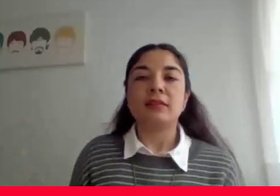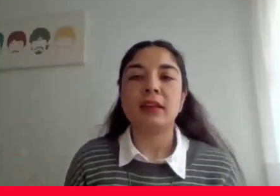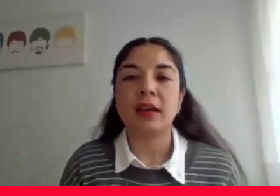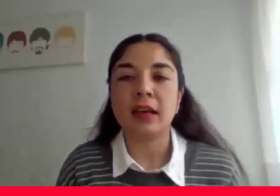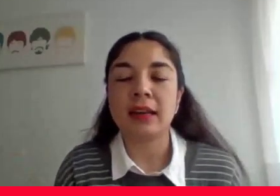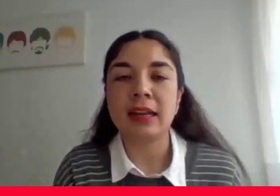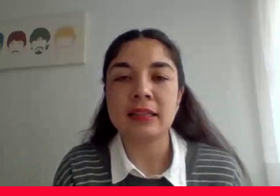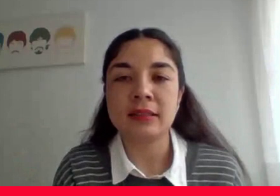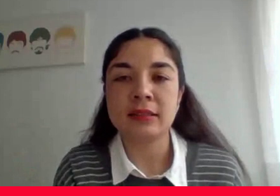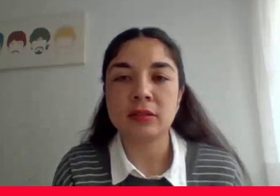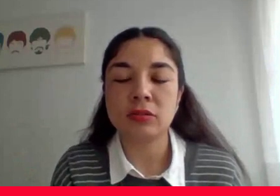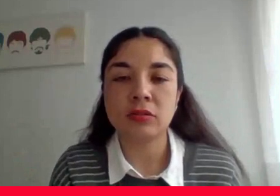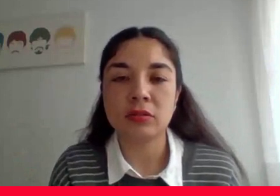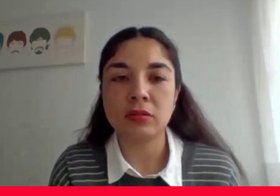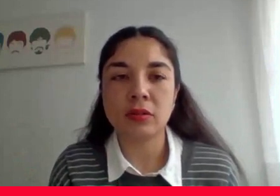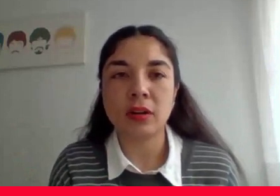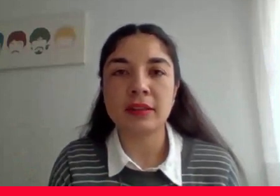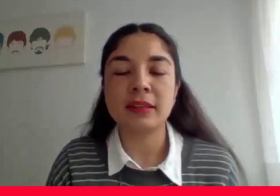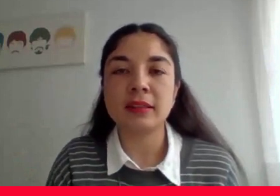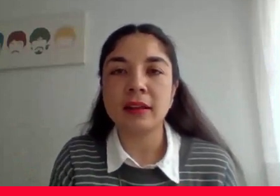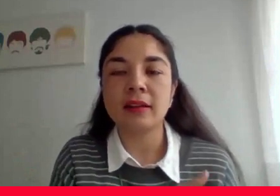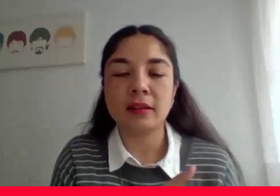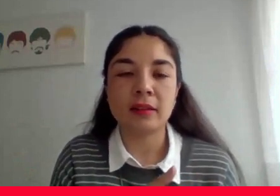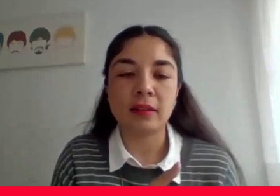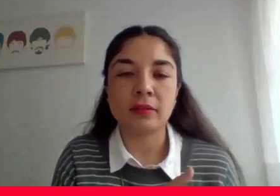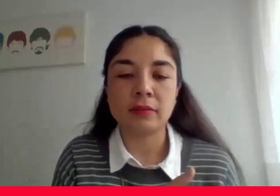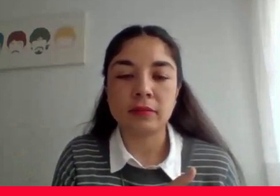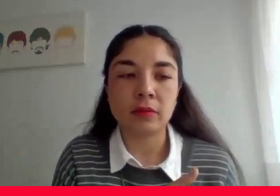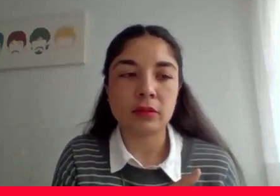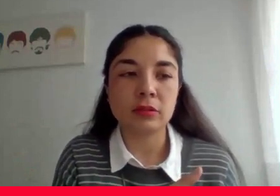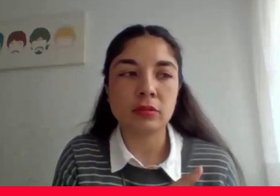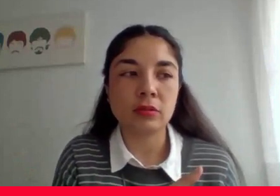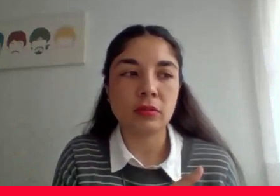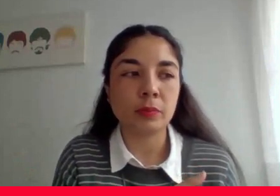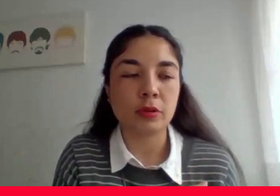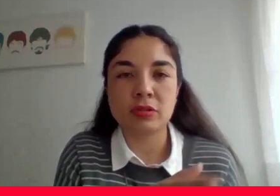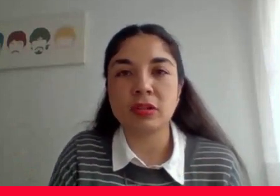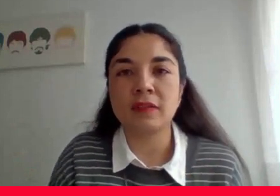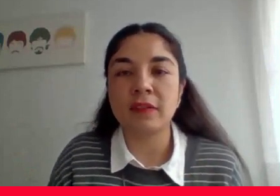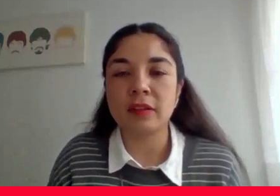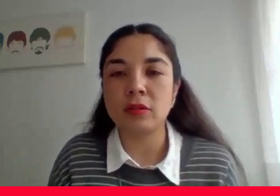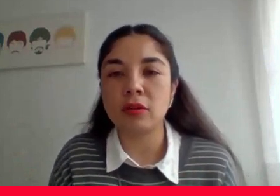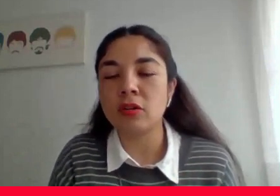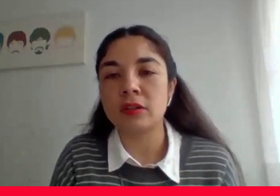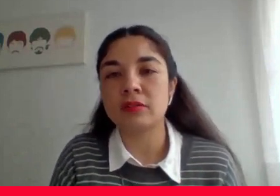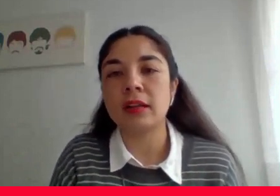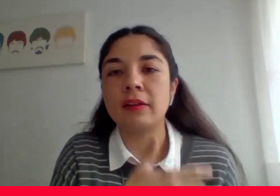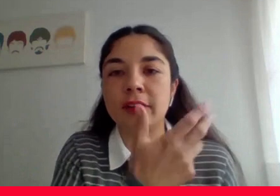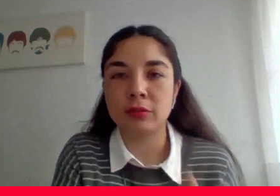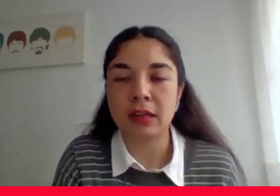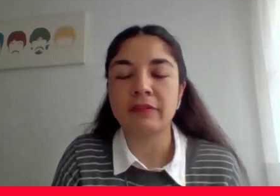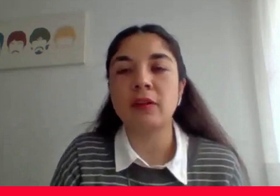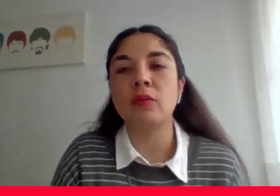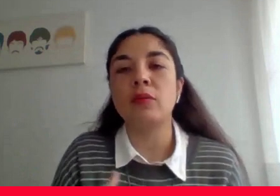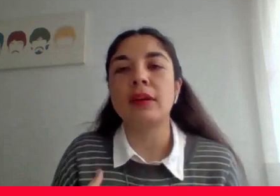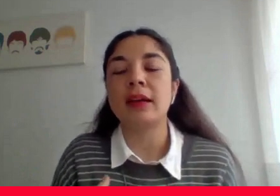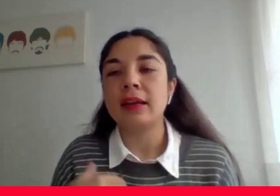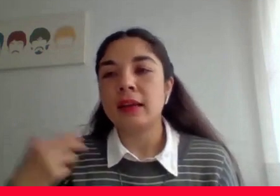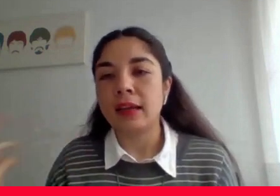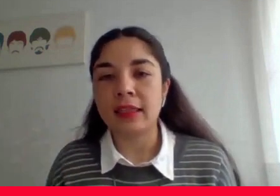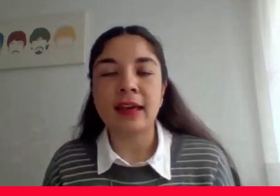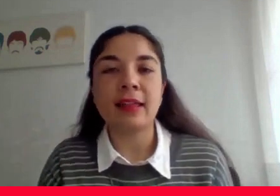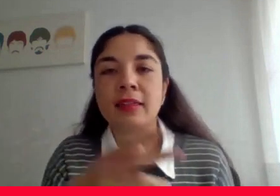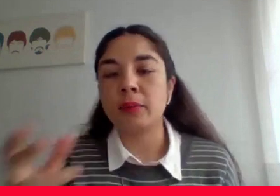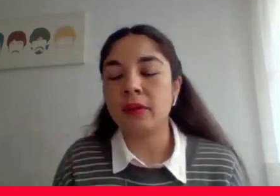hacer análisis, ¿cierto?, con las distintas... Con el quinto proceso que va viviendo el COVID, o sea, el efecto de las